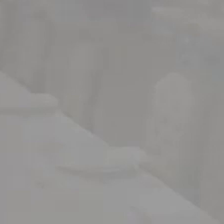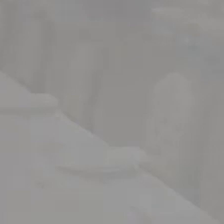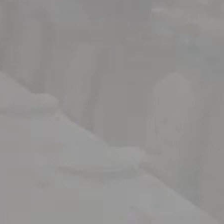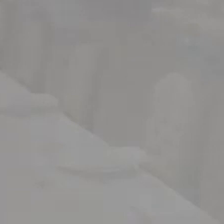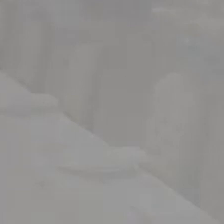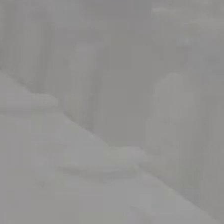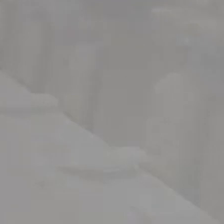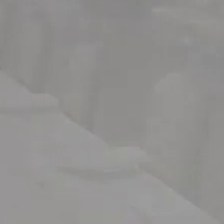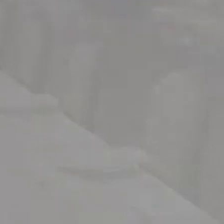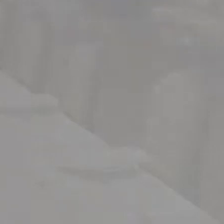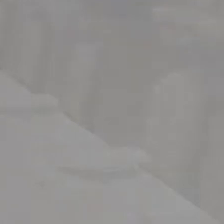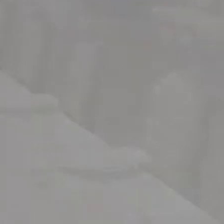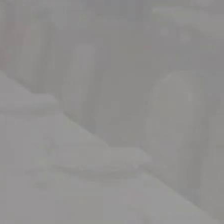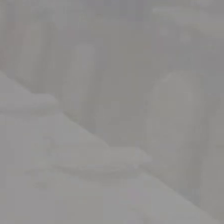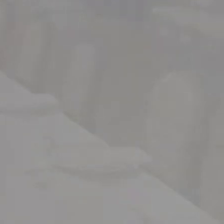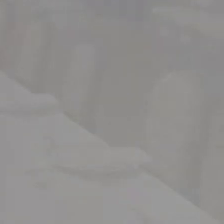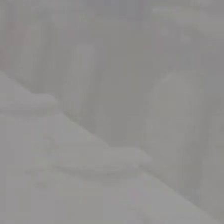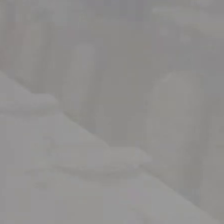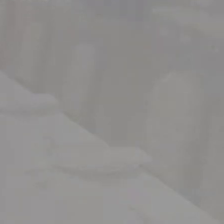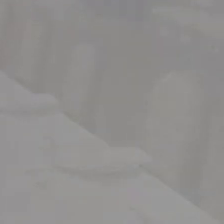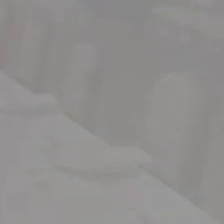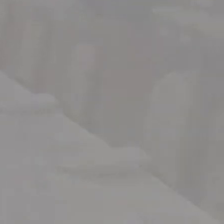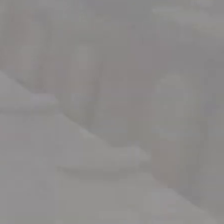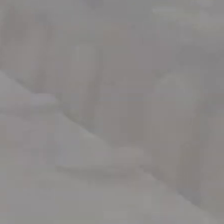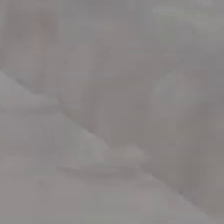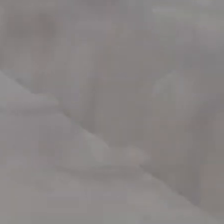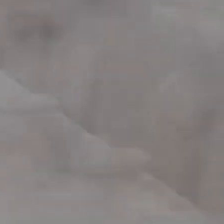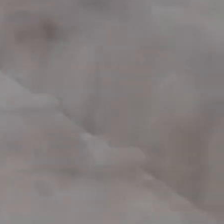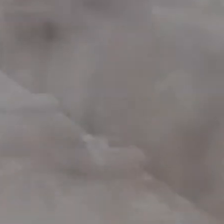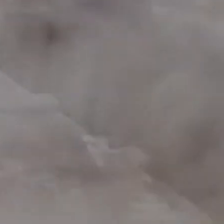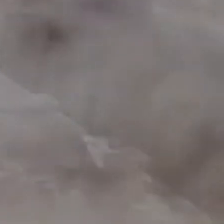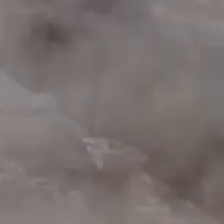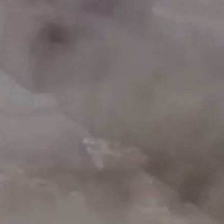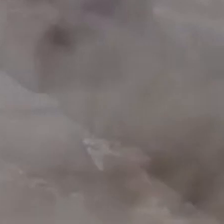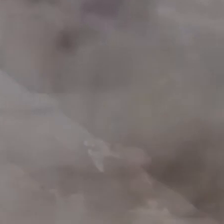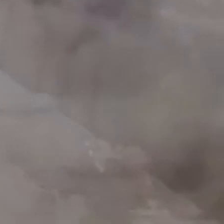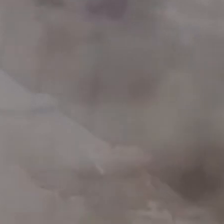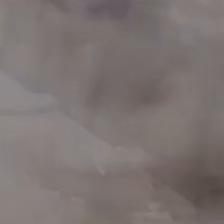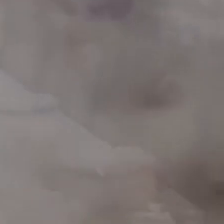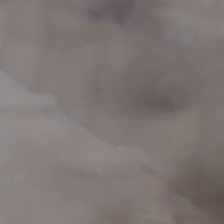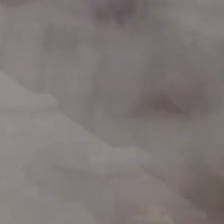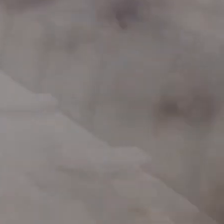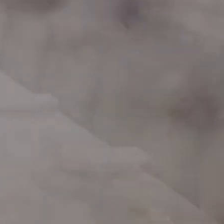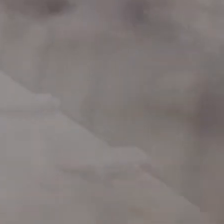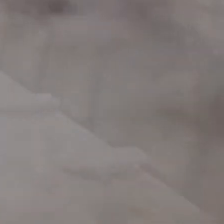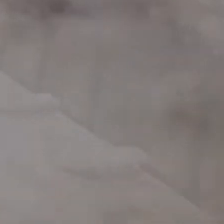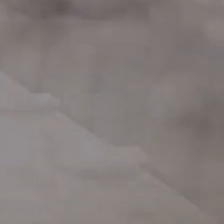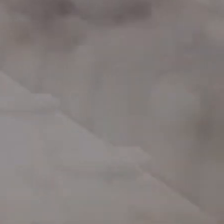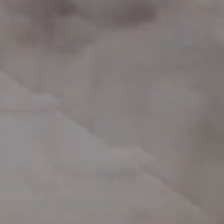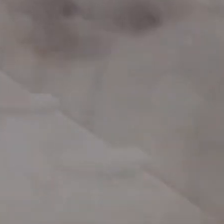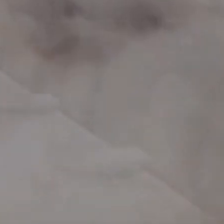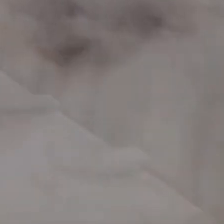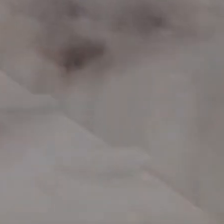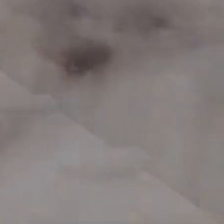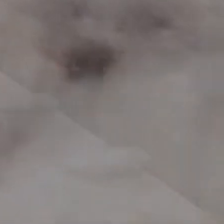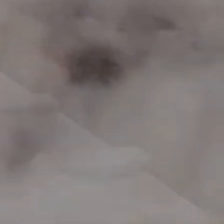El último en la casa de Saúl ya no será más aquel a quien nadie le